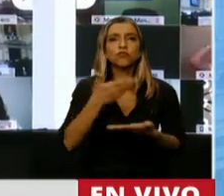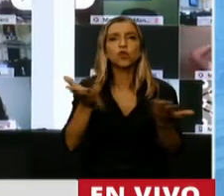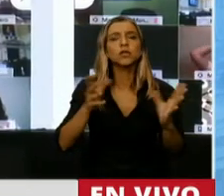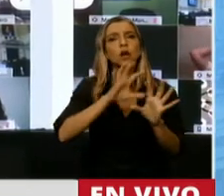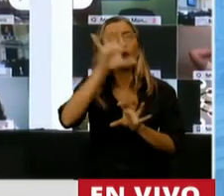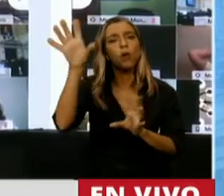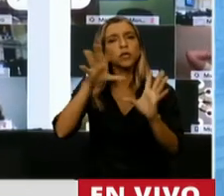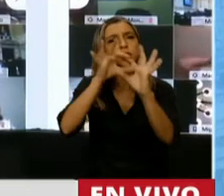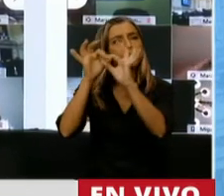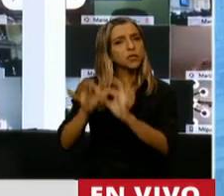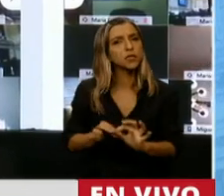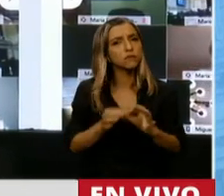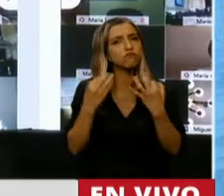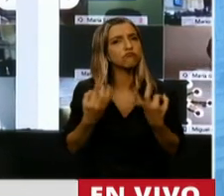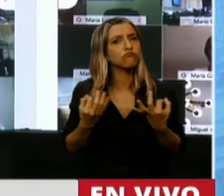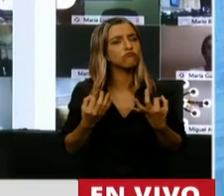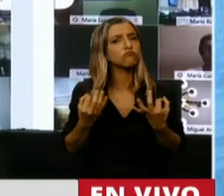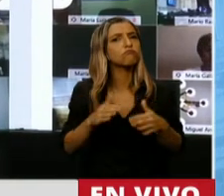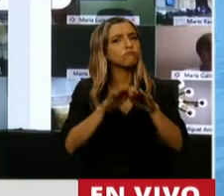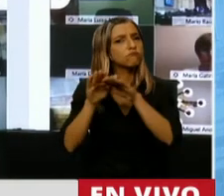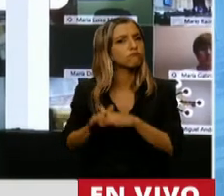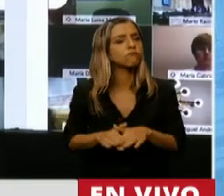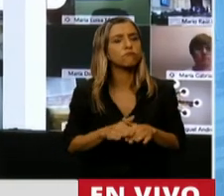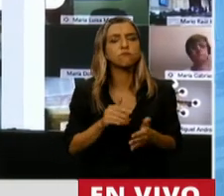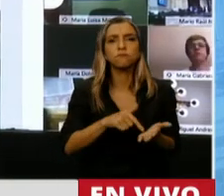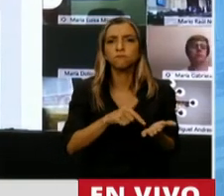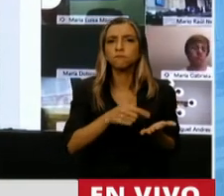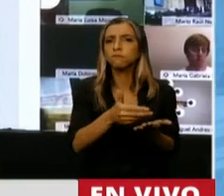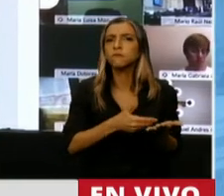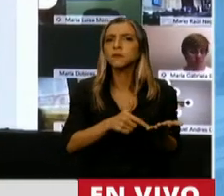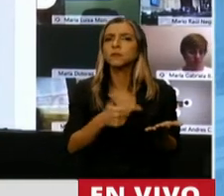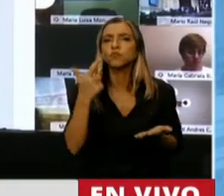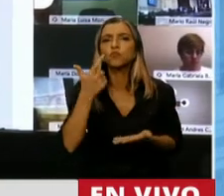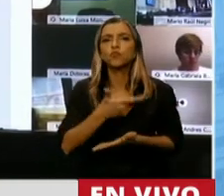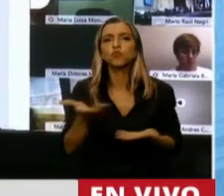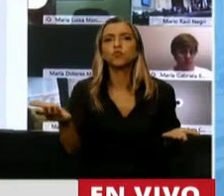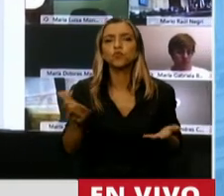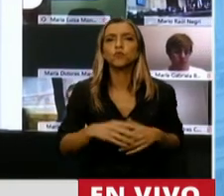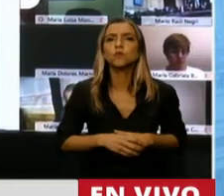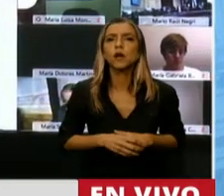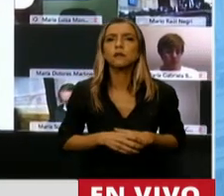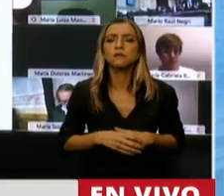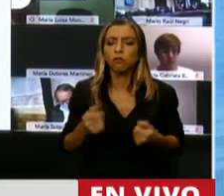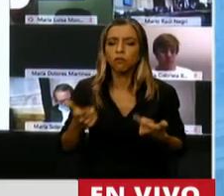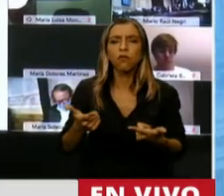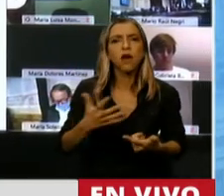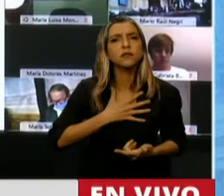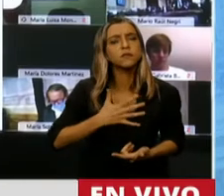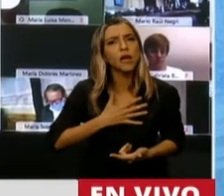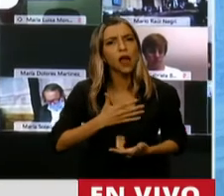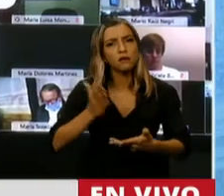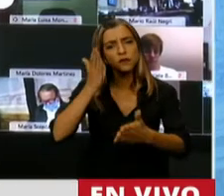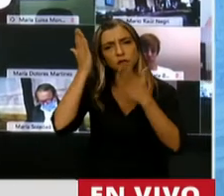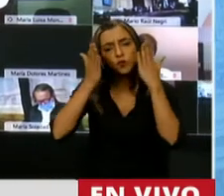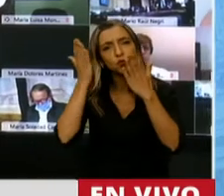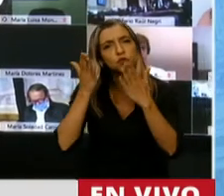presidente yo interpreto que este presupuesto como es el presupuesto de la esperanza y de los sueños de millones de